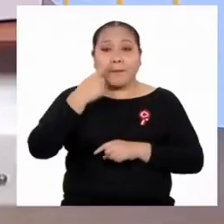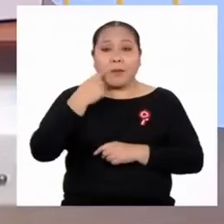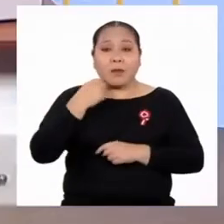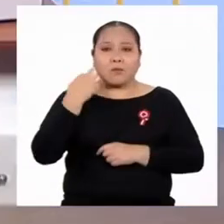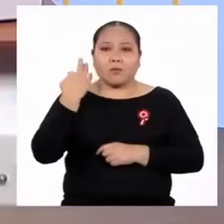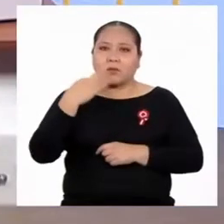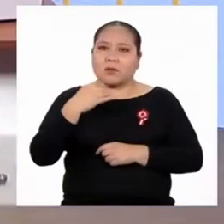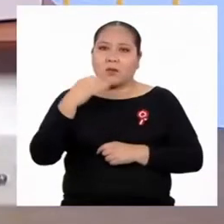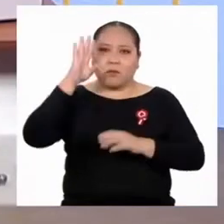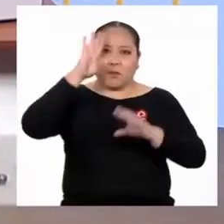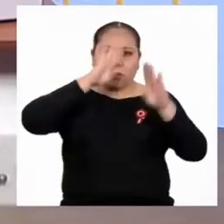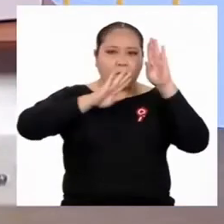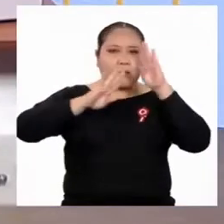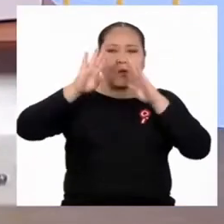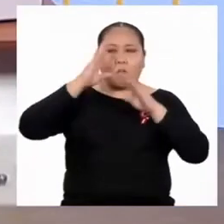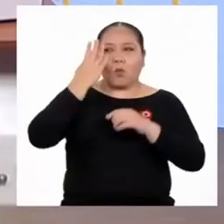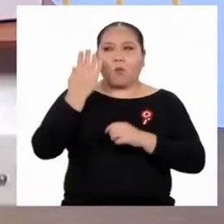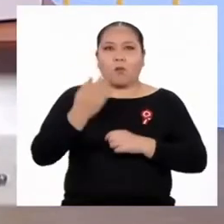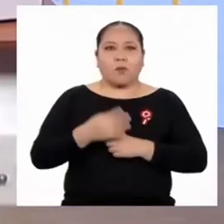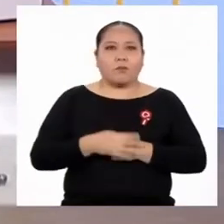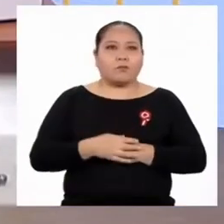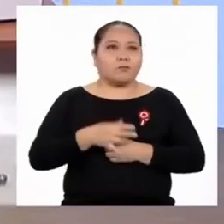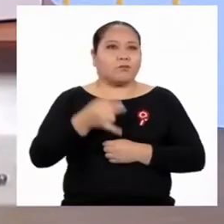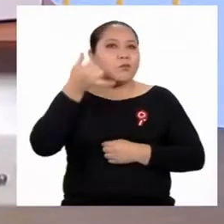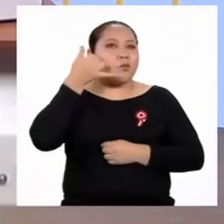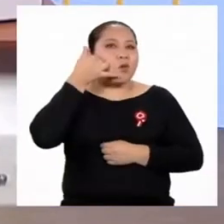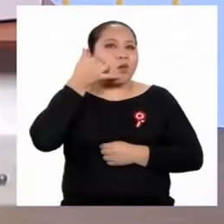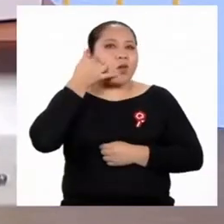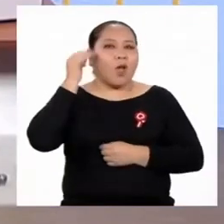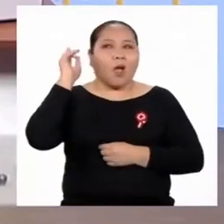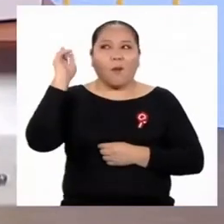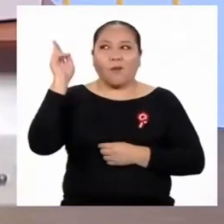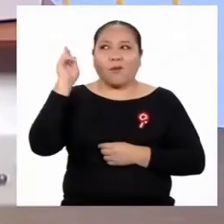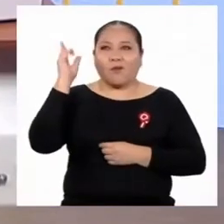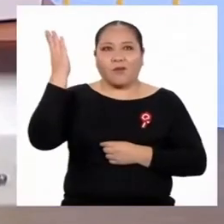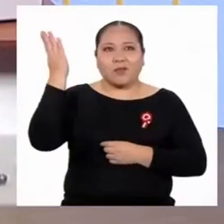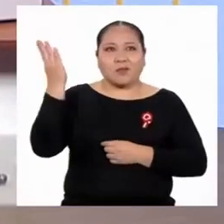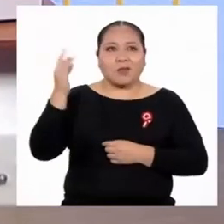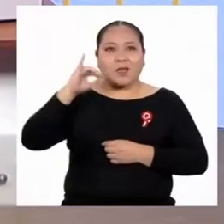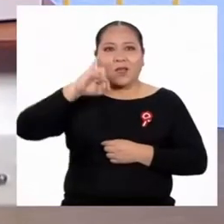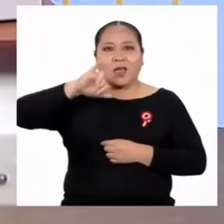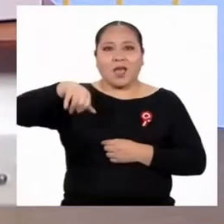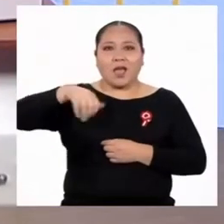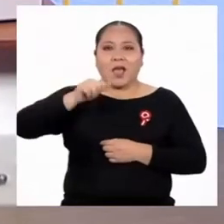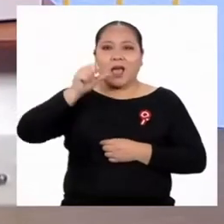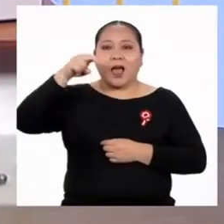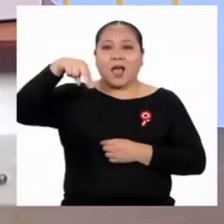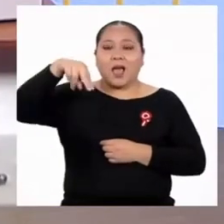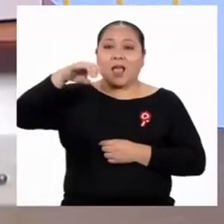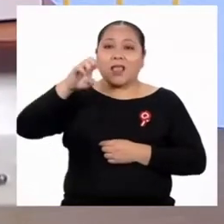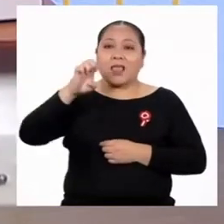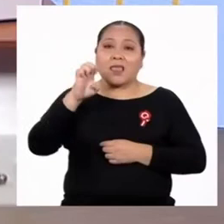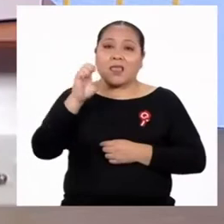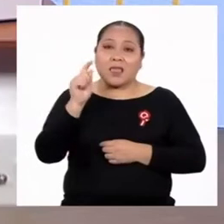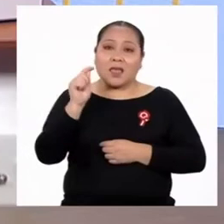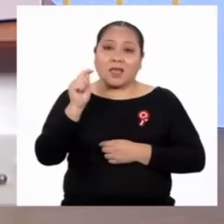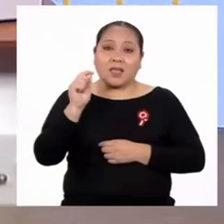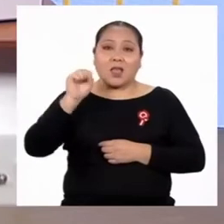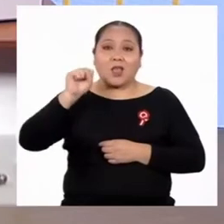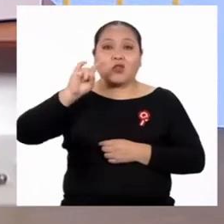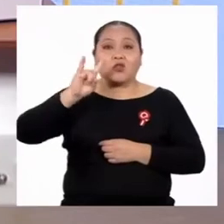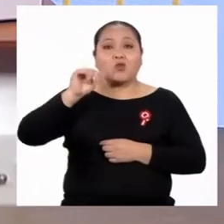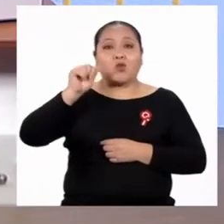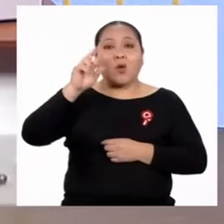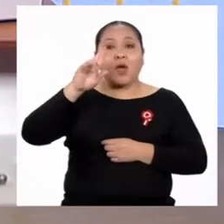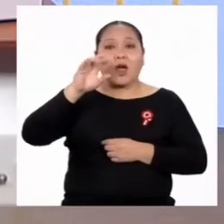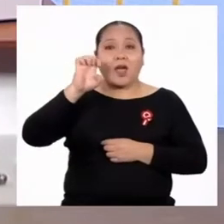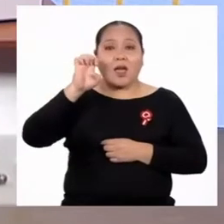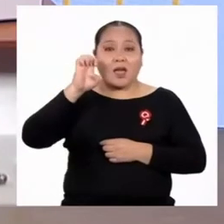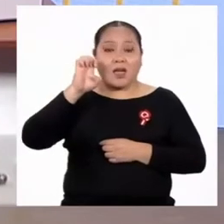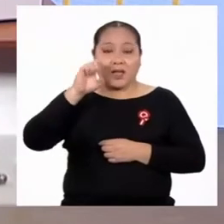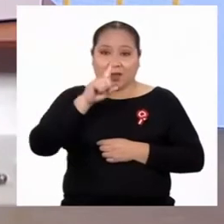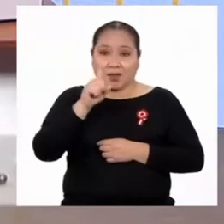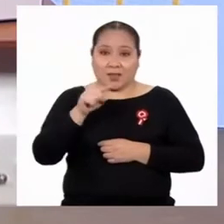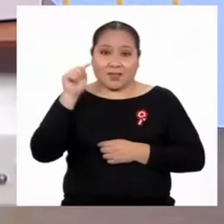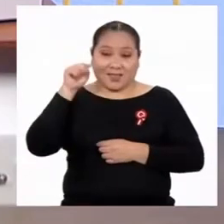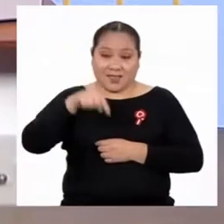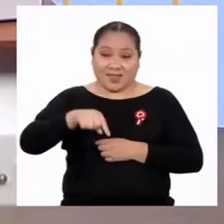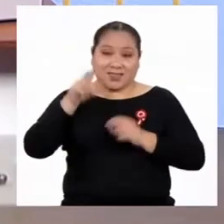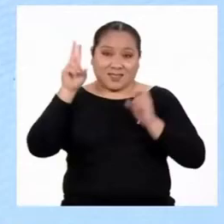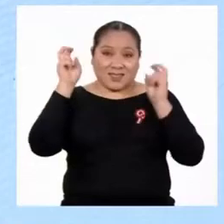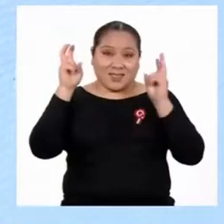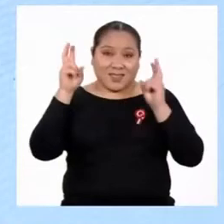preocupado. Voy a llamar a la profesora Janet Suárez para hablar sobre este tema, a ver qué me